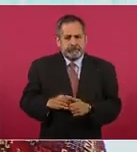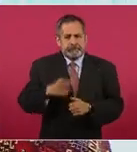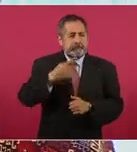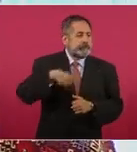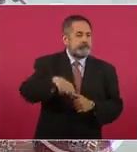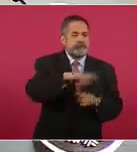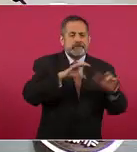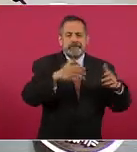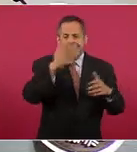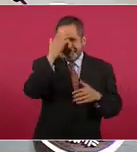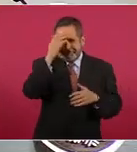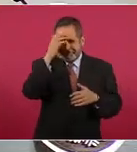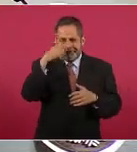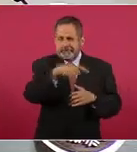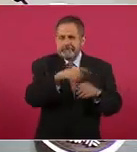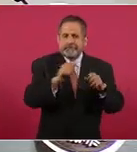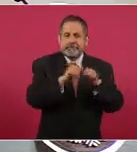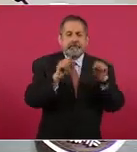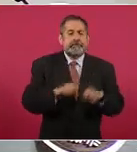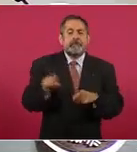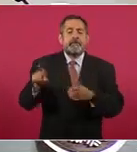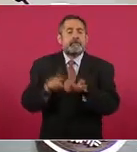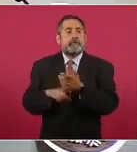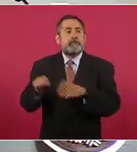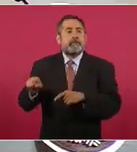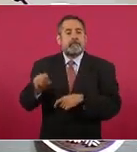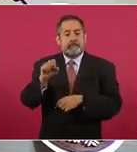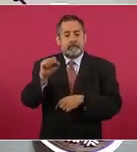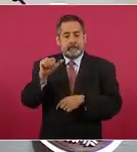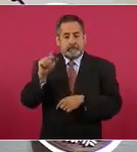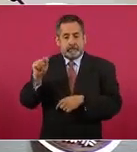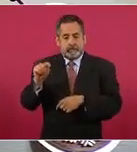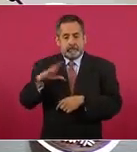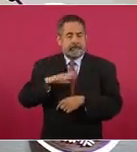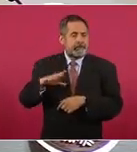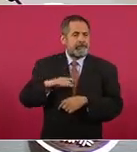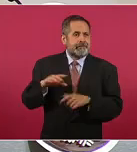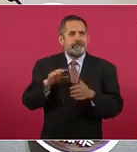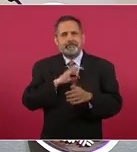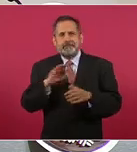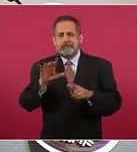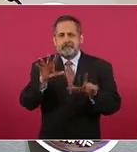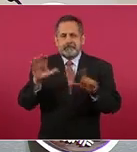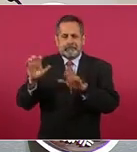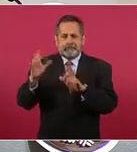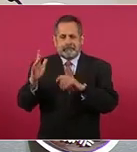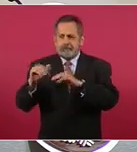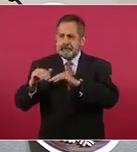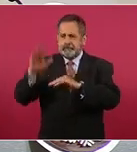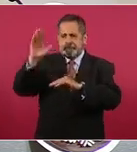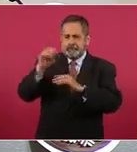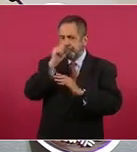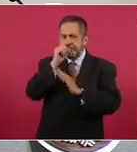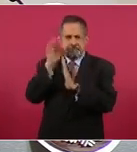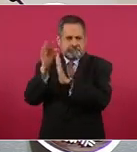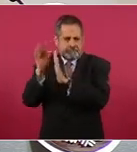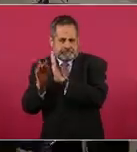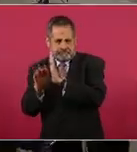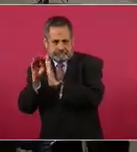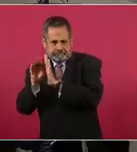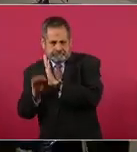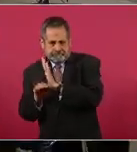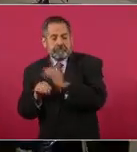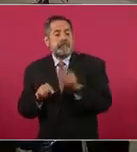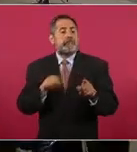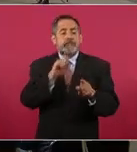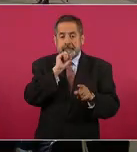lo que son los sistemas. En el SAT hay poco más de 750 aplicativos. Se ha aumentado también la